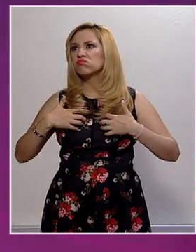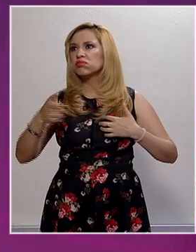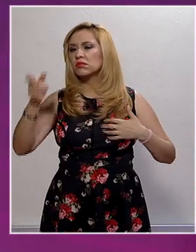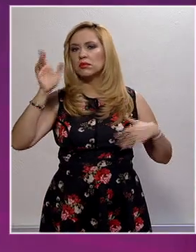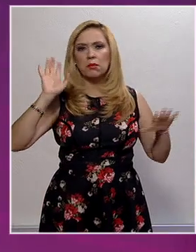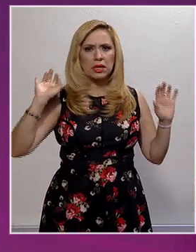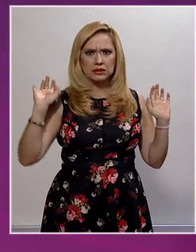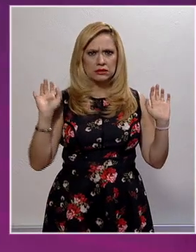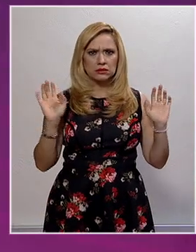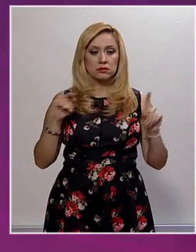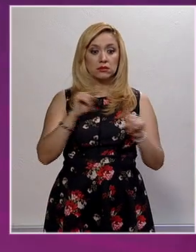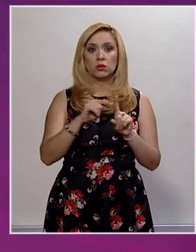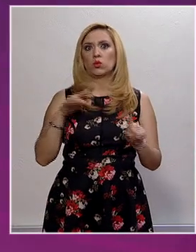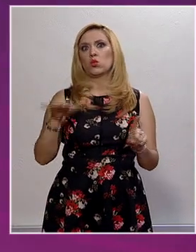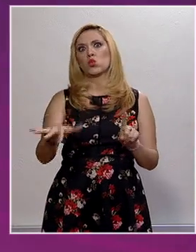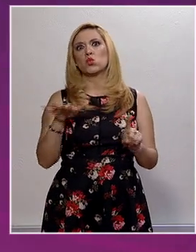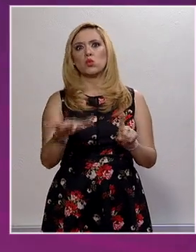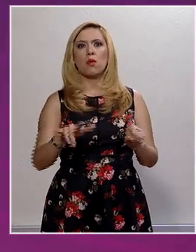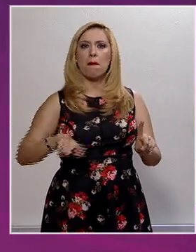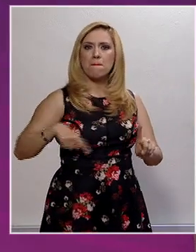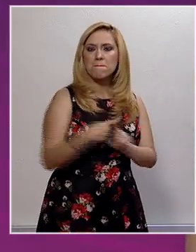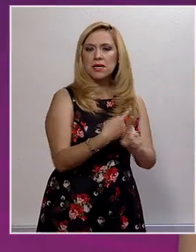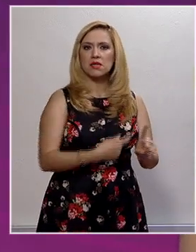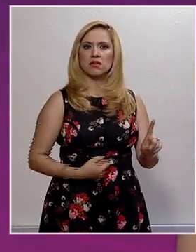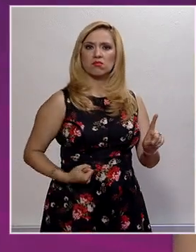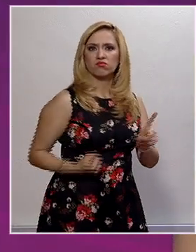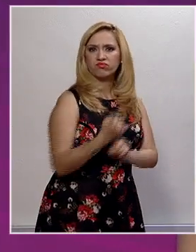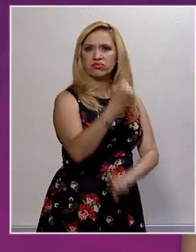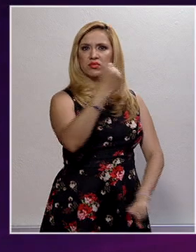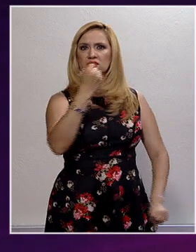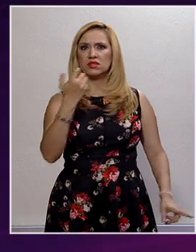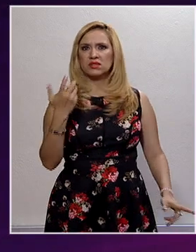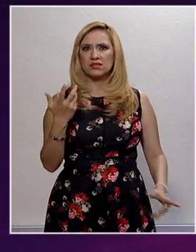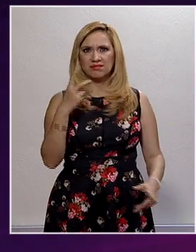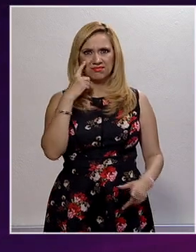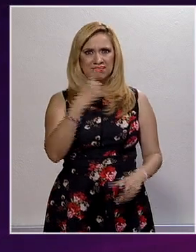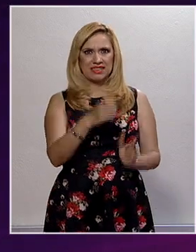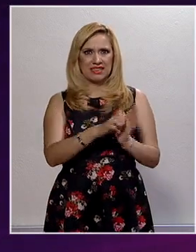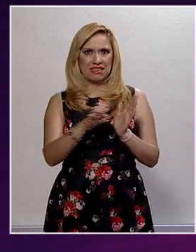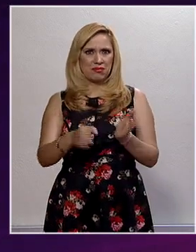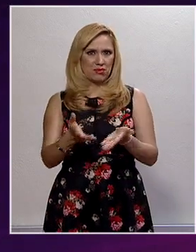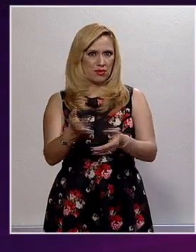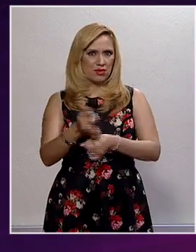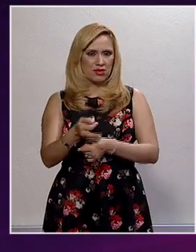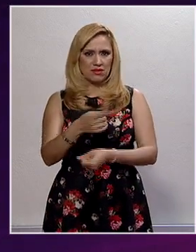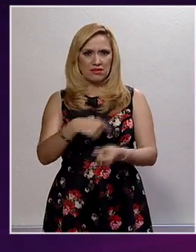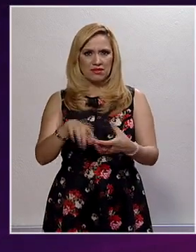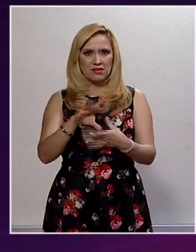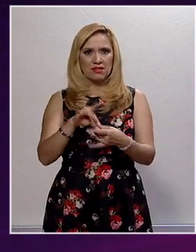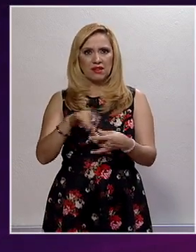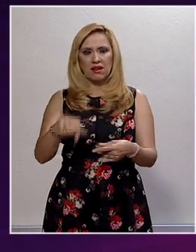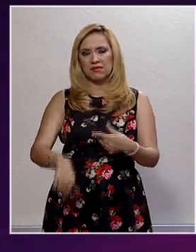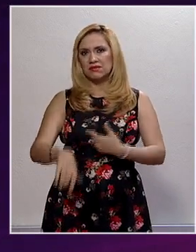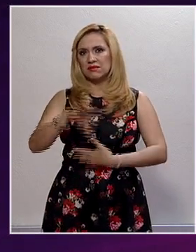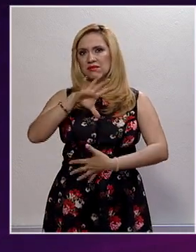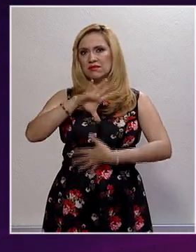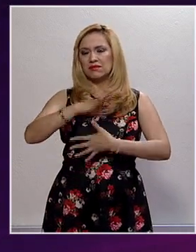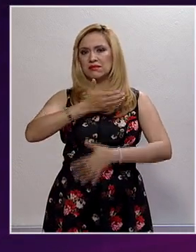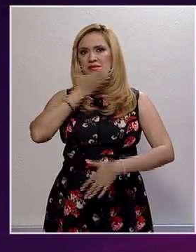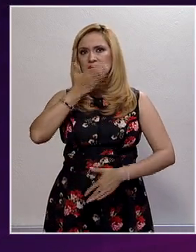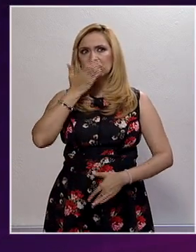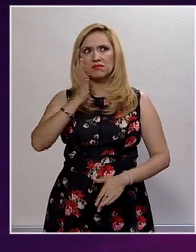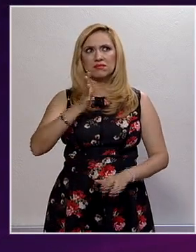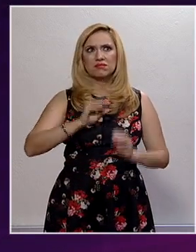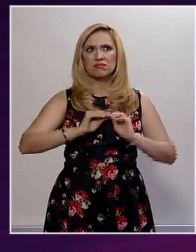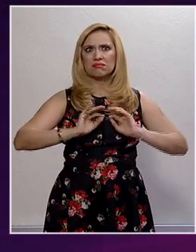feminicidio o femicidio, podemos encontrar los dos términos en función de dónde estamos en América Latina, pero